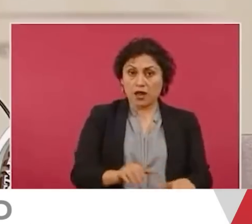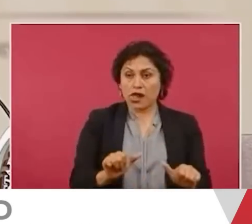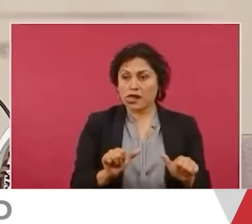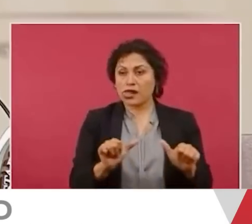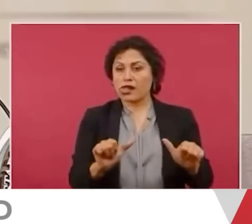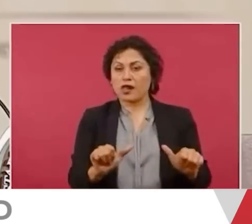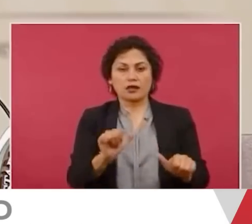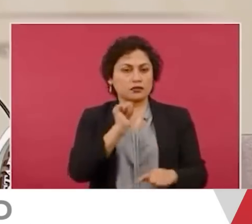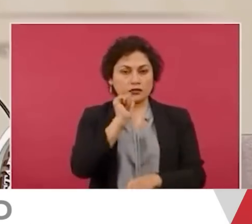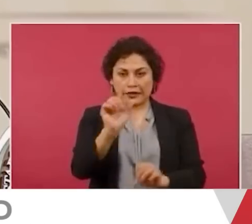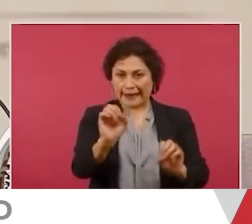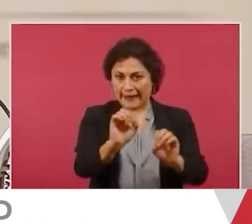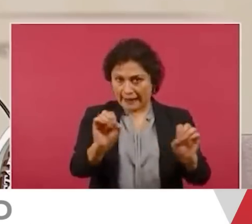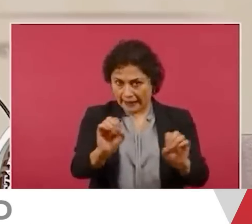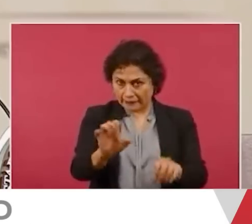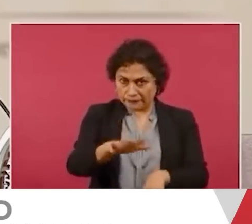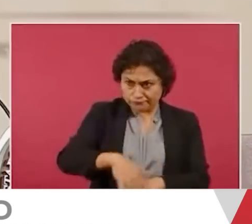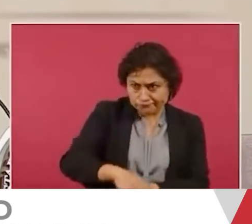y